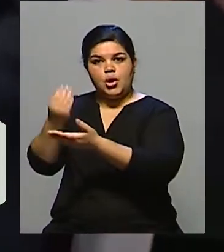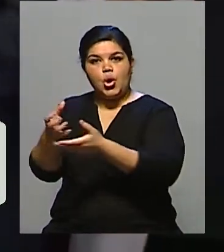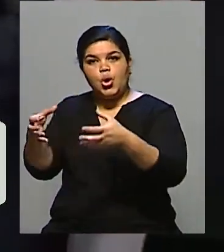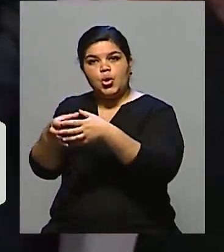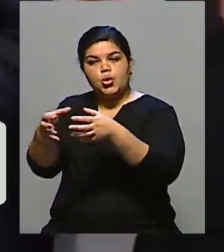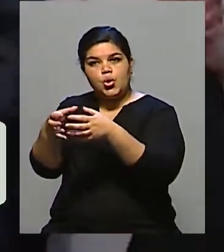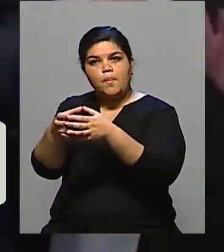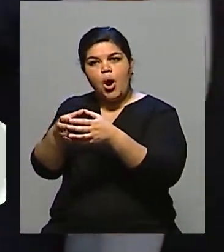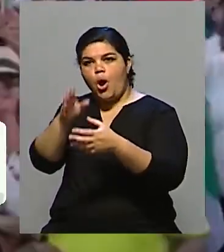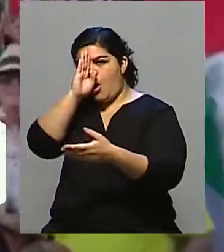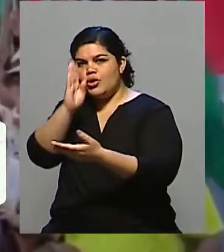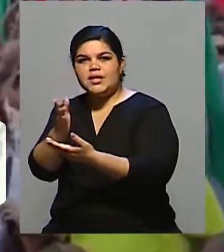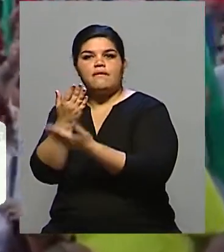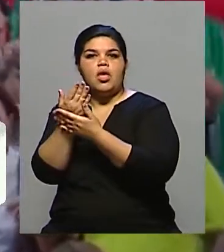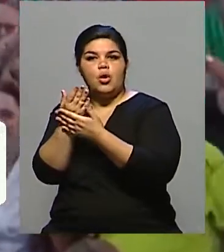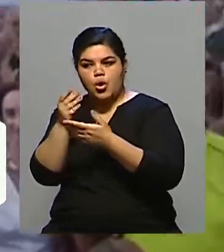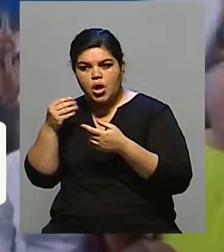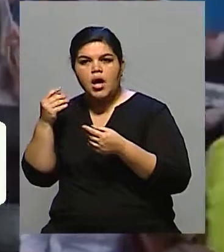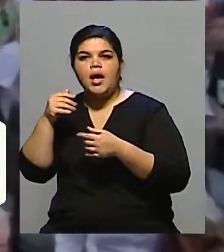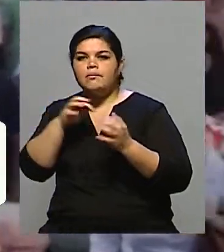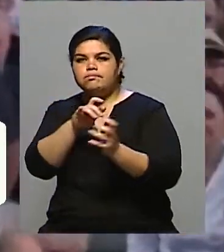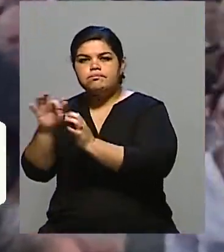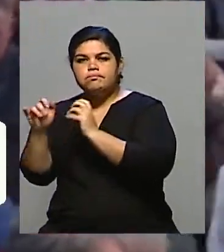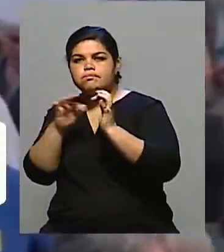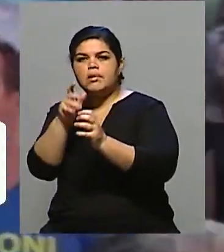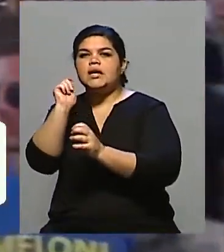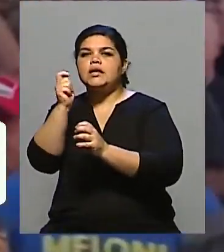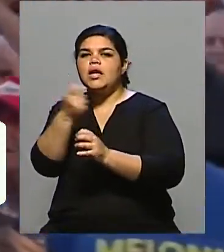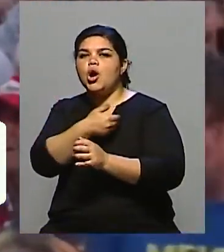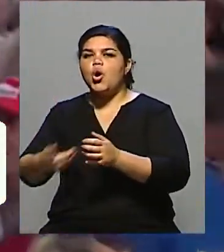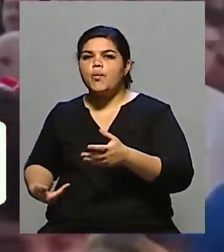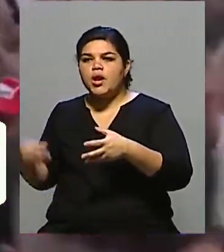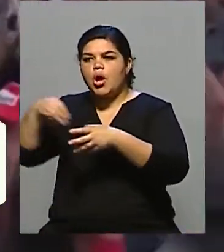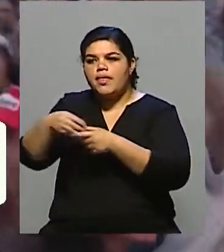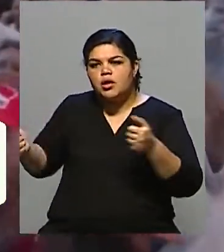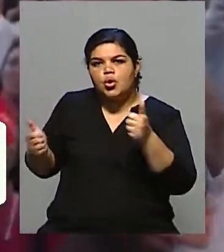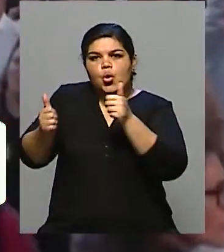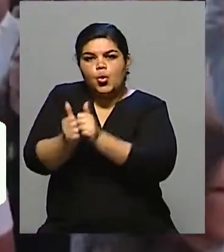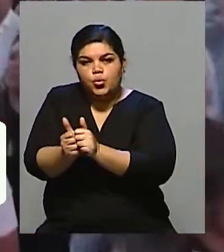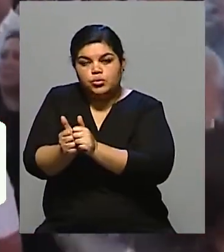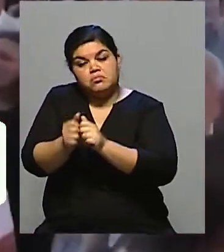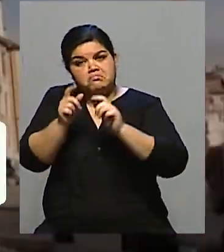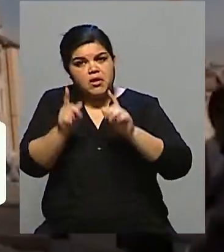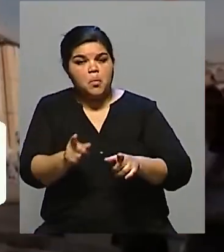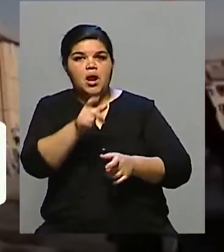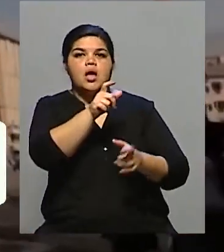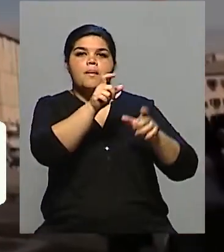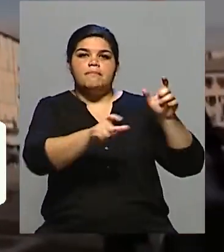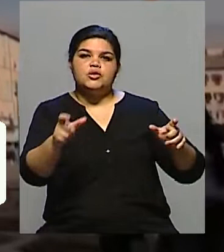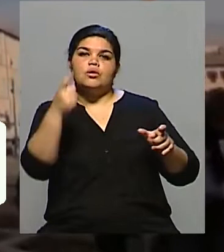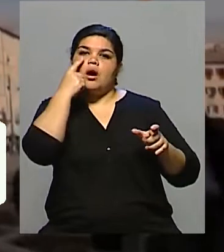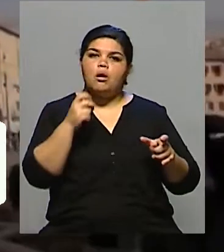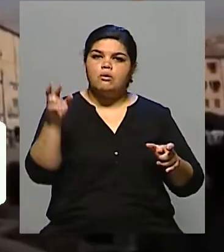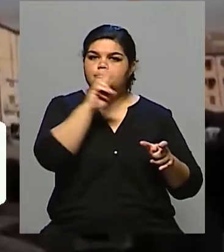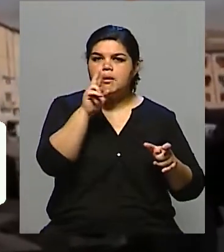estos días de quiénes van a ser los integrantes de su gobierno. Y obviamente los ciudadanos italianos y las ciudadanas italianas y